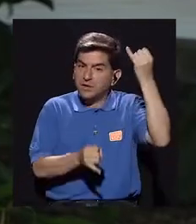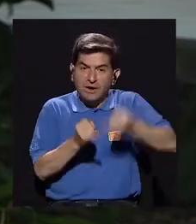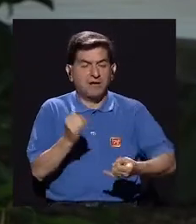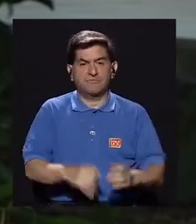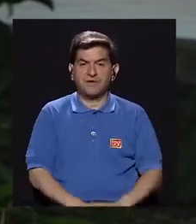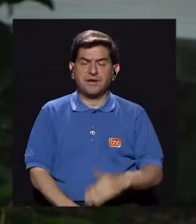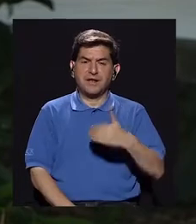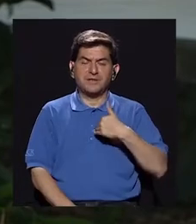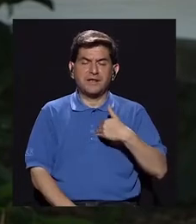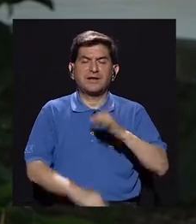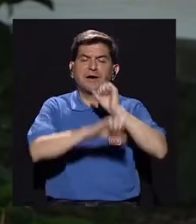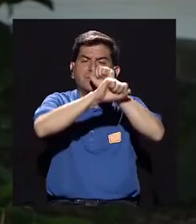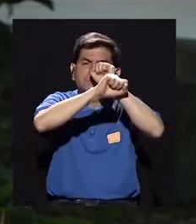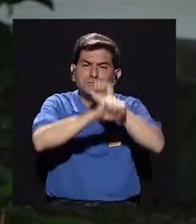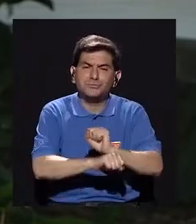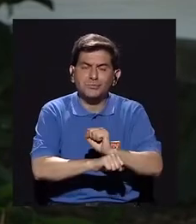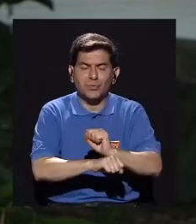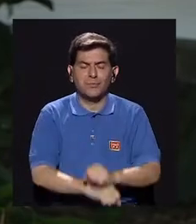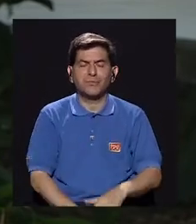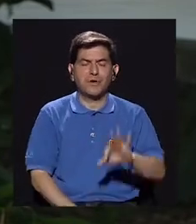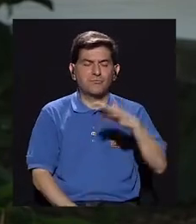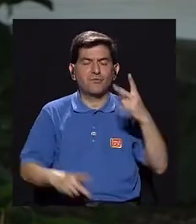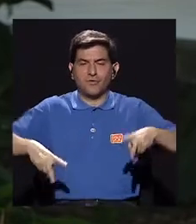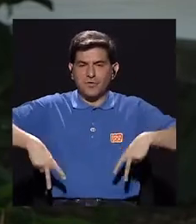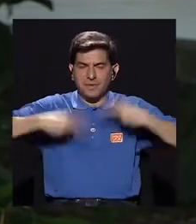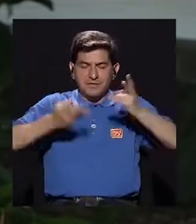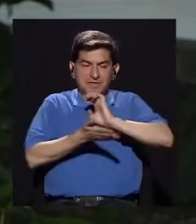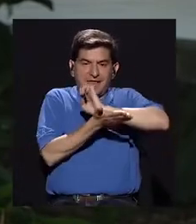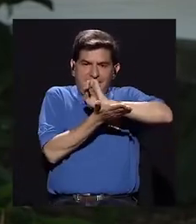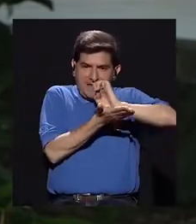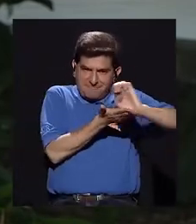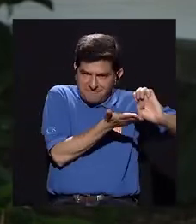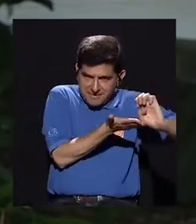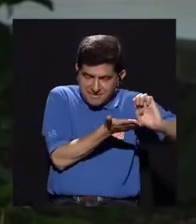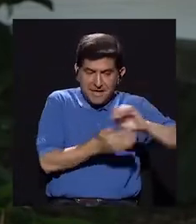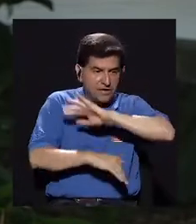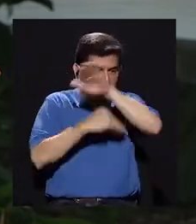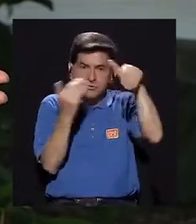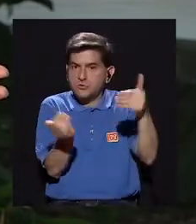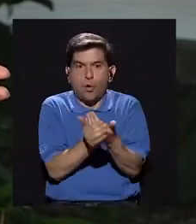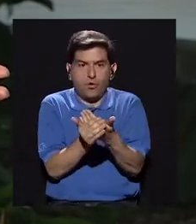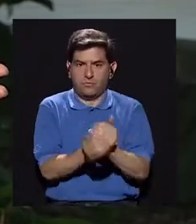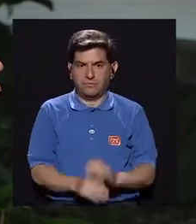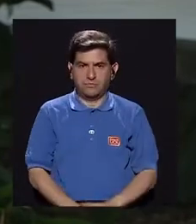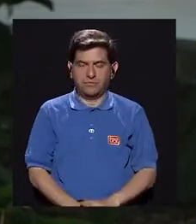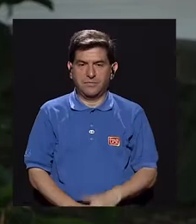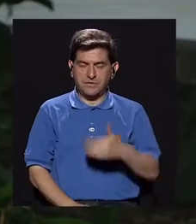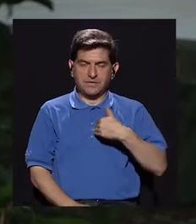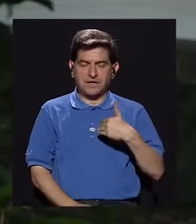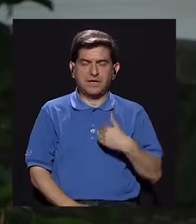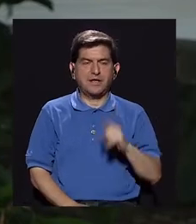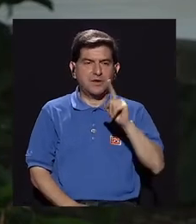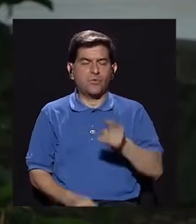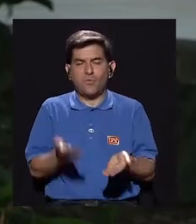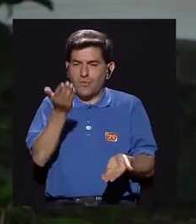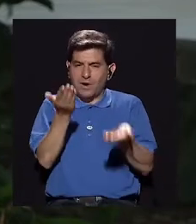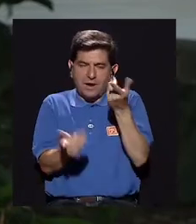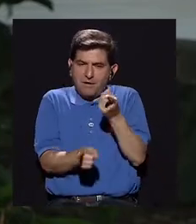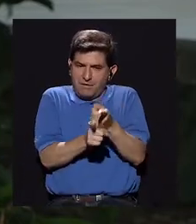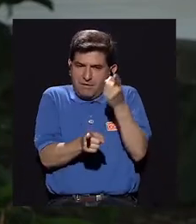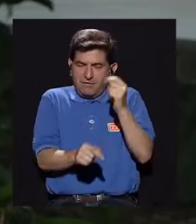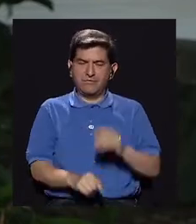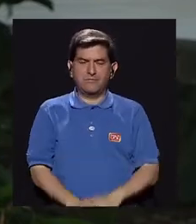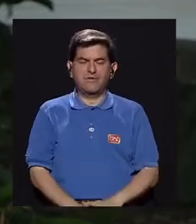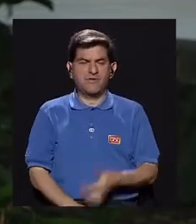recomendaciones finalmente es tener hábitos sí. y estilos de vida para prevenir todo, ¿verdad? Para tener un sí. sistema más